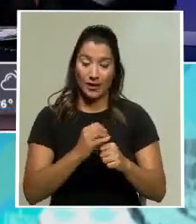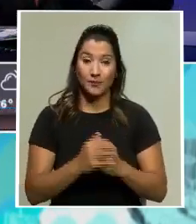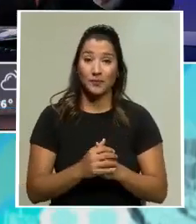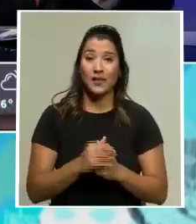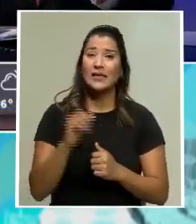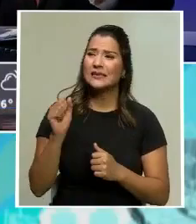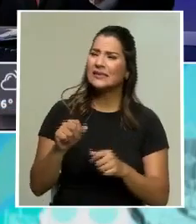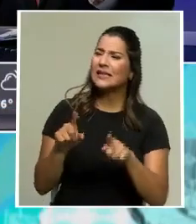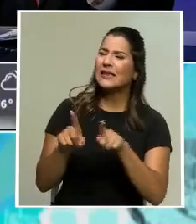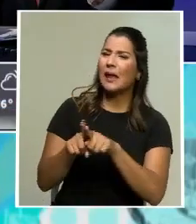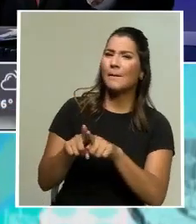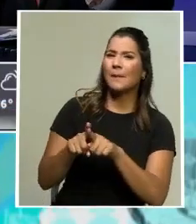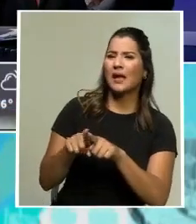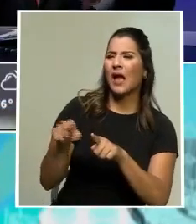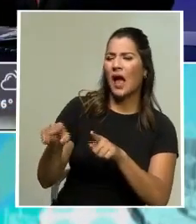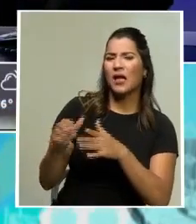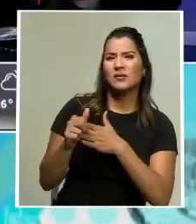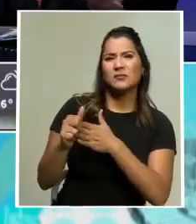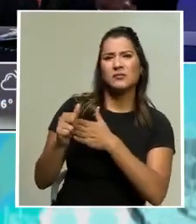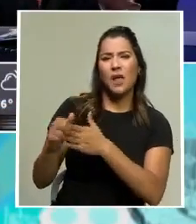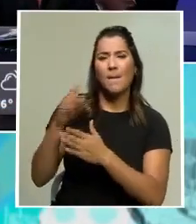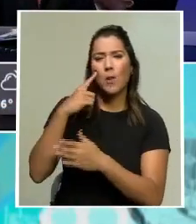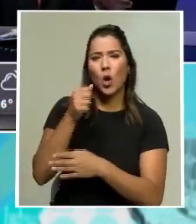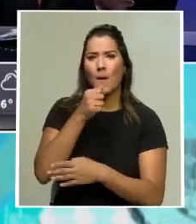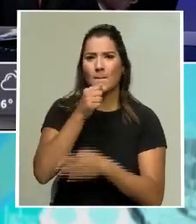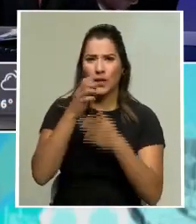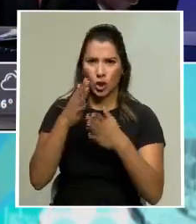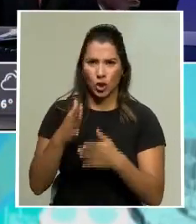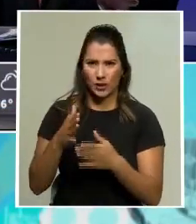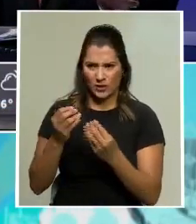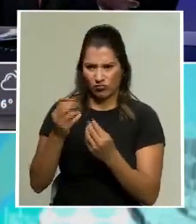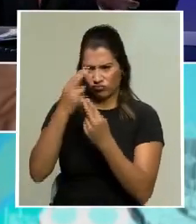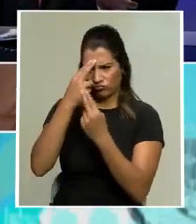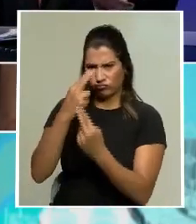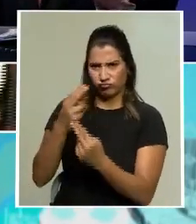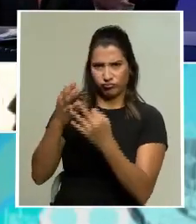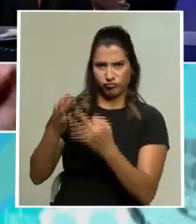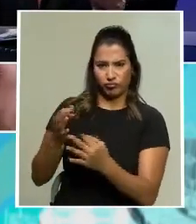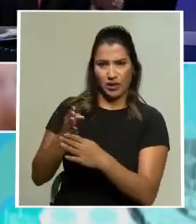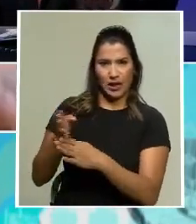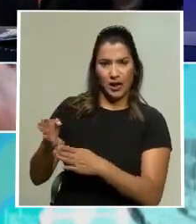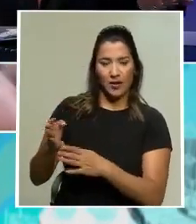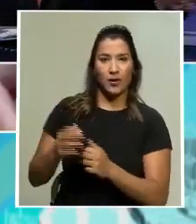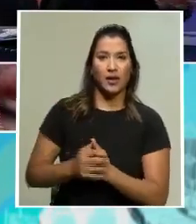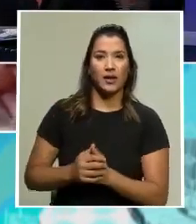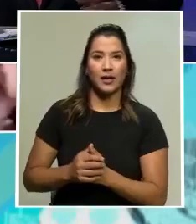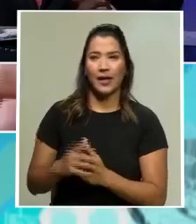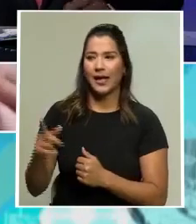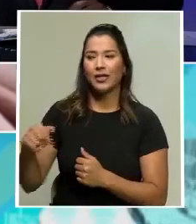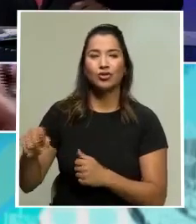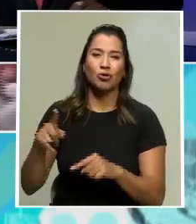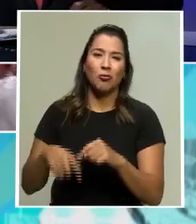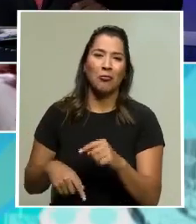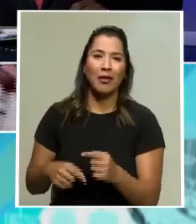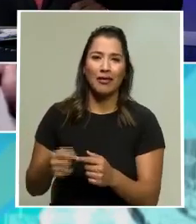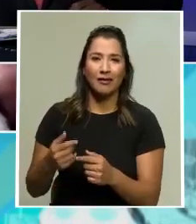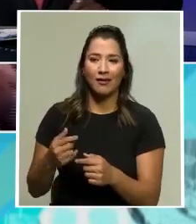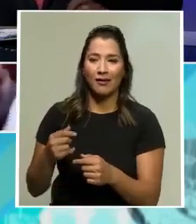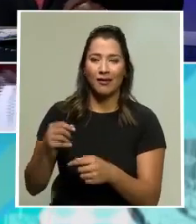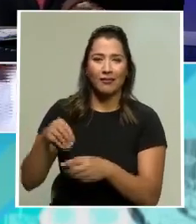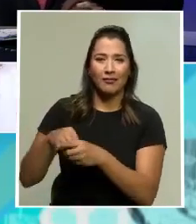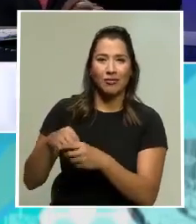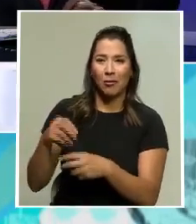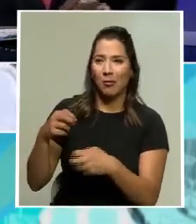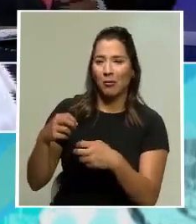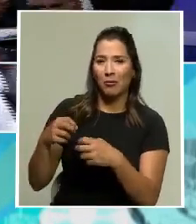además dirigido por periodistas conocidamente honorables. Claro. Que no pueden andar en eso. Sí, un gran periódico, El